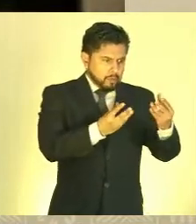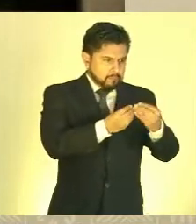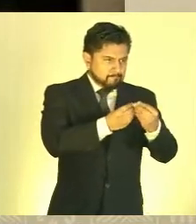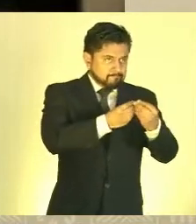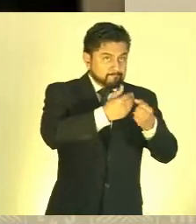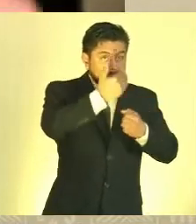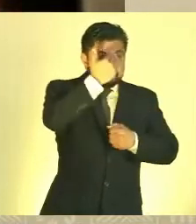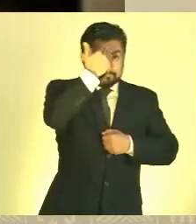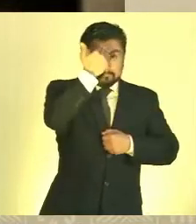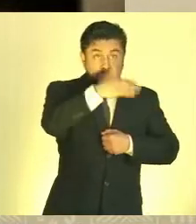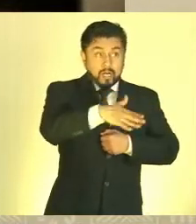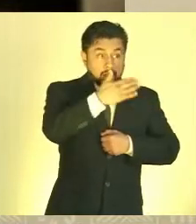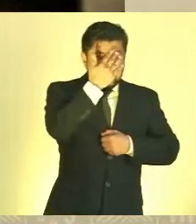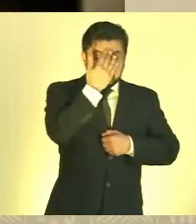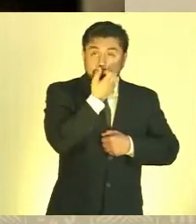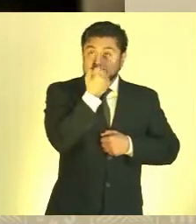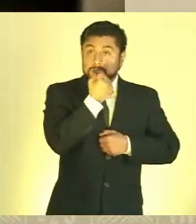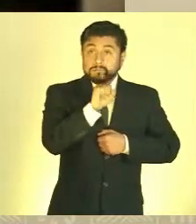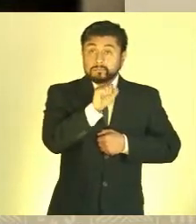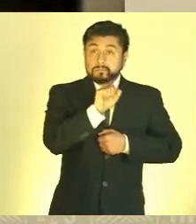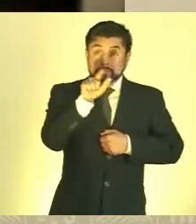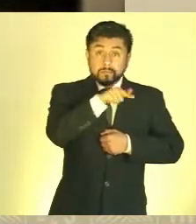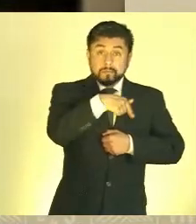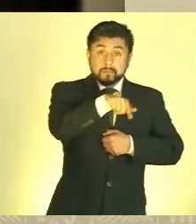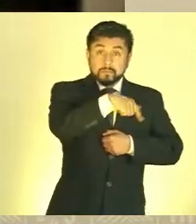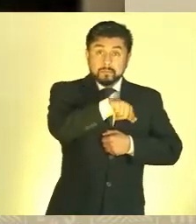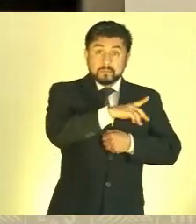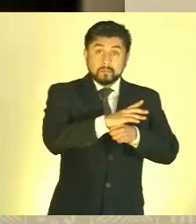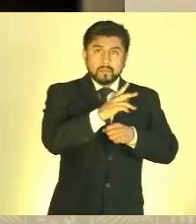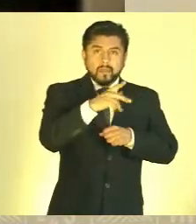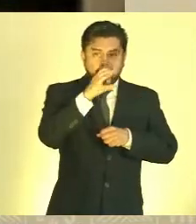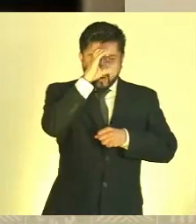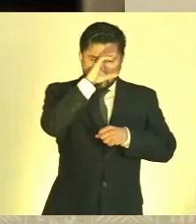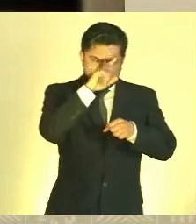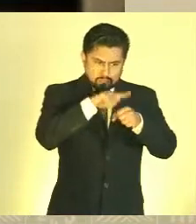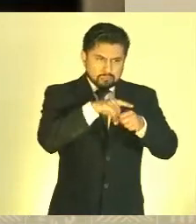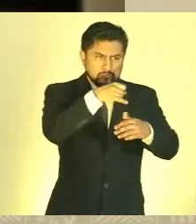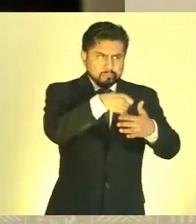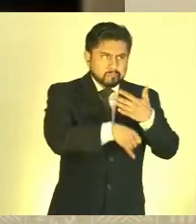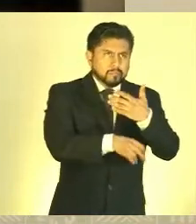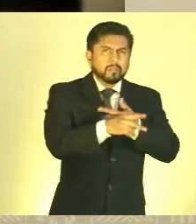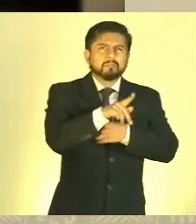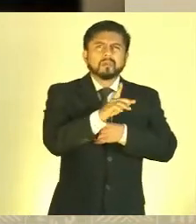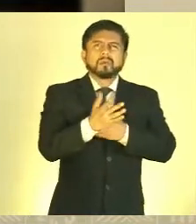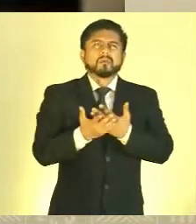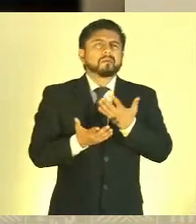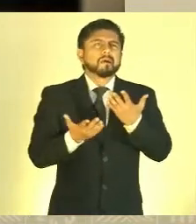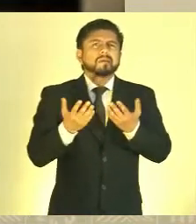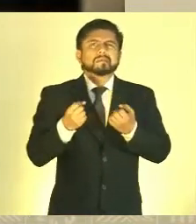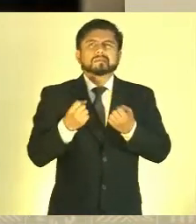estos tiempos en los que la cultura está despreciada, menospreciada.